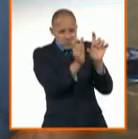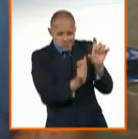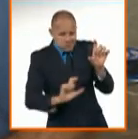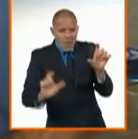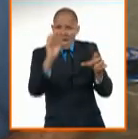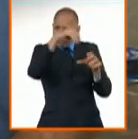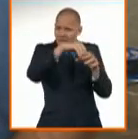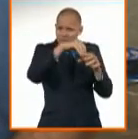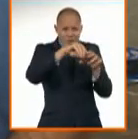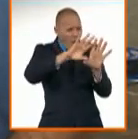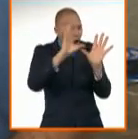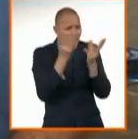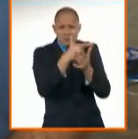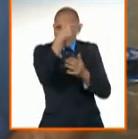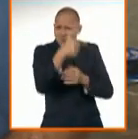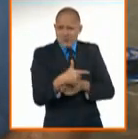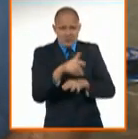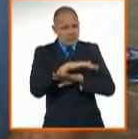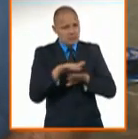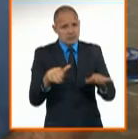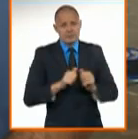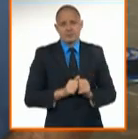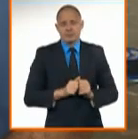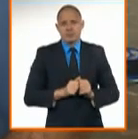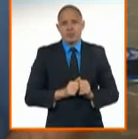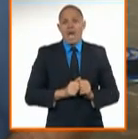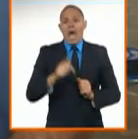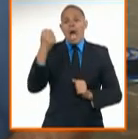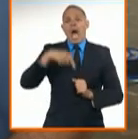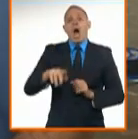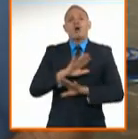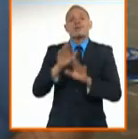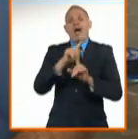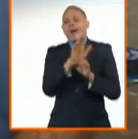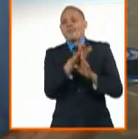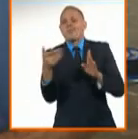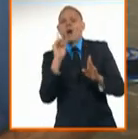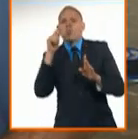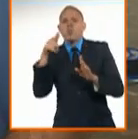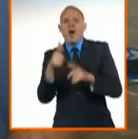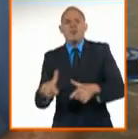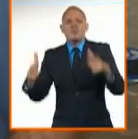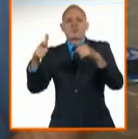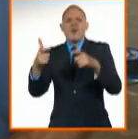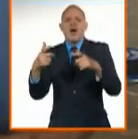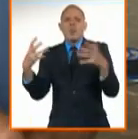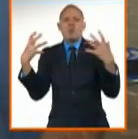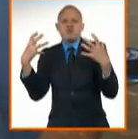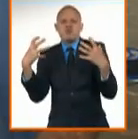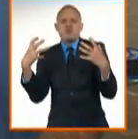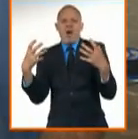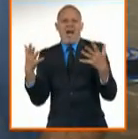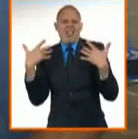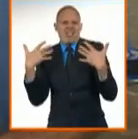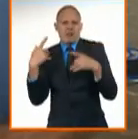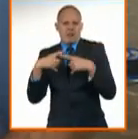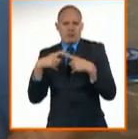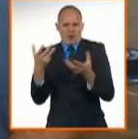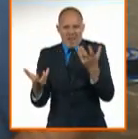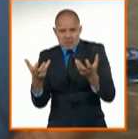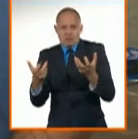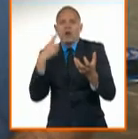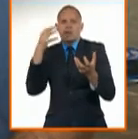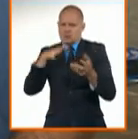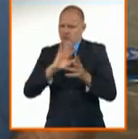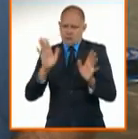cantera se concluyeron los trabajos el calentador de aire regenerativo y se realizan pruebas e hidráulica caldera y la